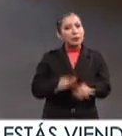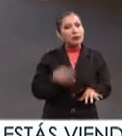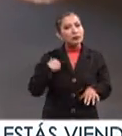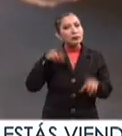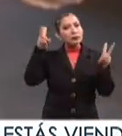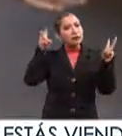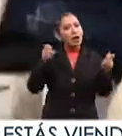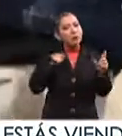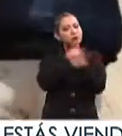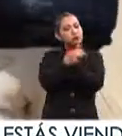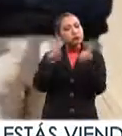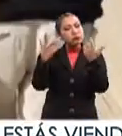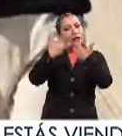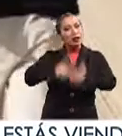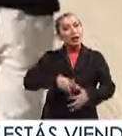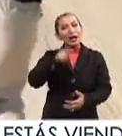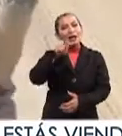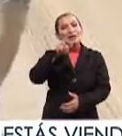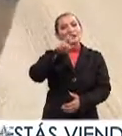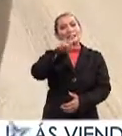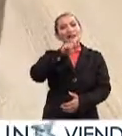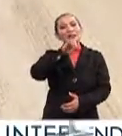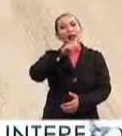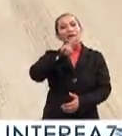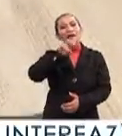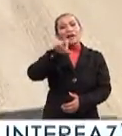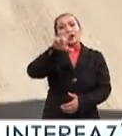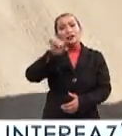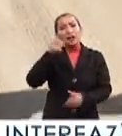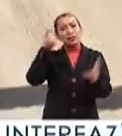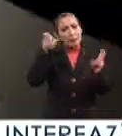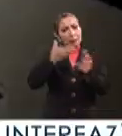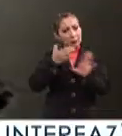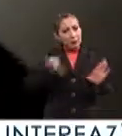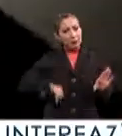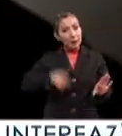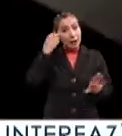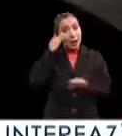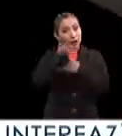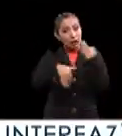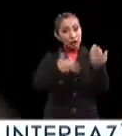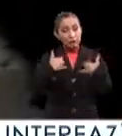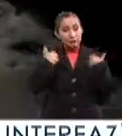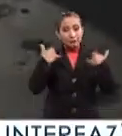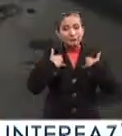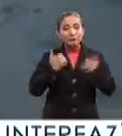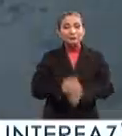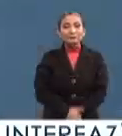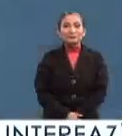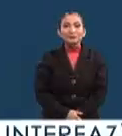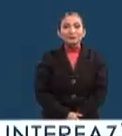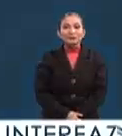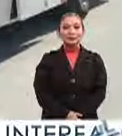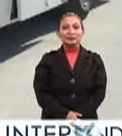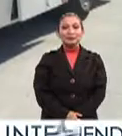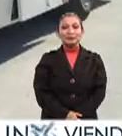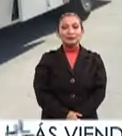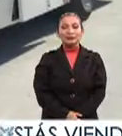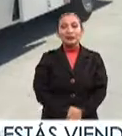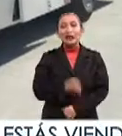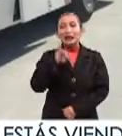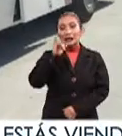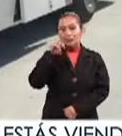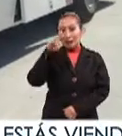nuestra sección de convivencia armónica con Trixia Valle, quien nos tiene un tema muy interesante para todos los jóvenes. El